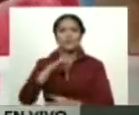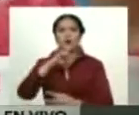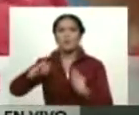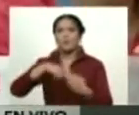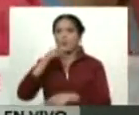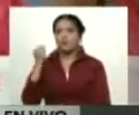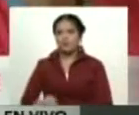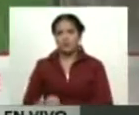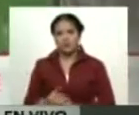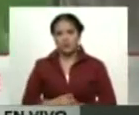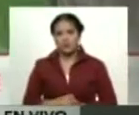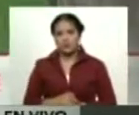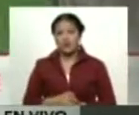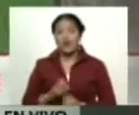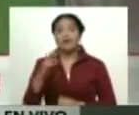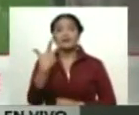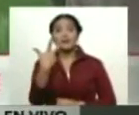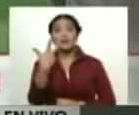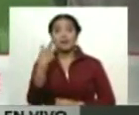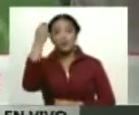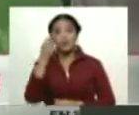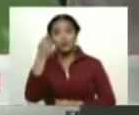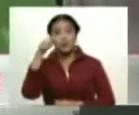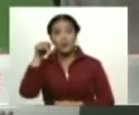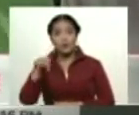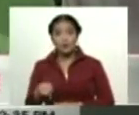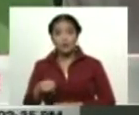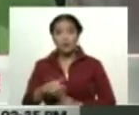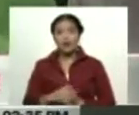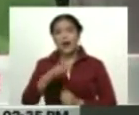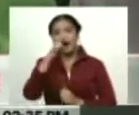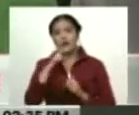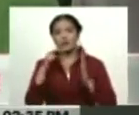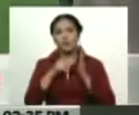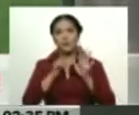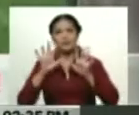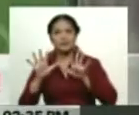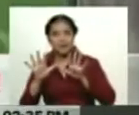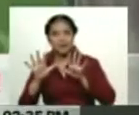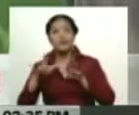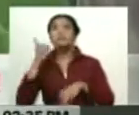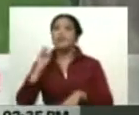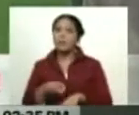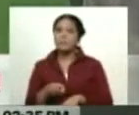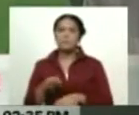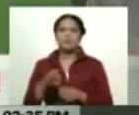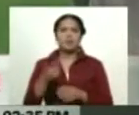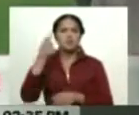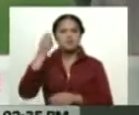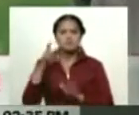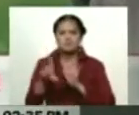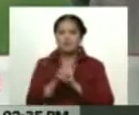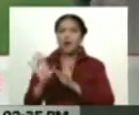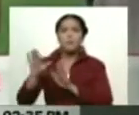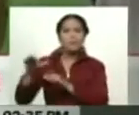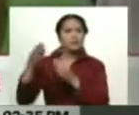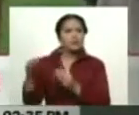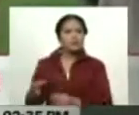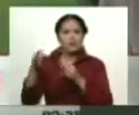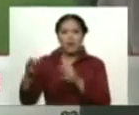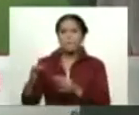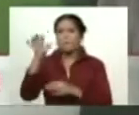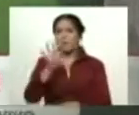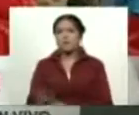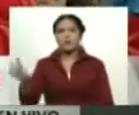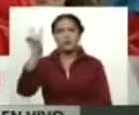popular. Esta tercera legislatura, que fue la del 2010, también ha sido una legislatura que ha apoyado mucho al país